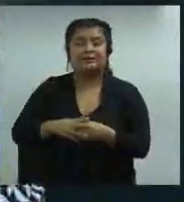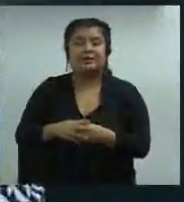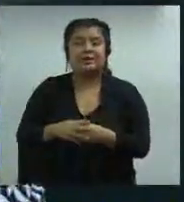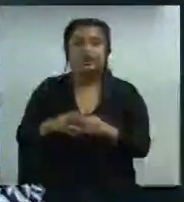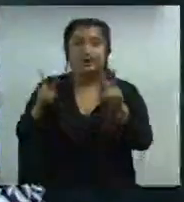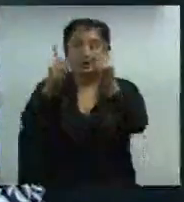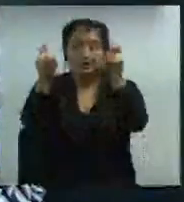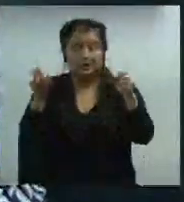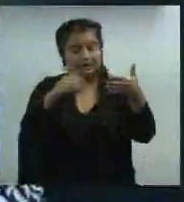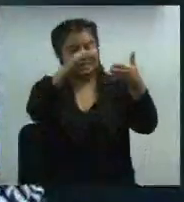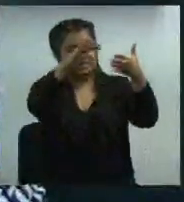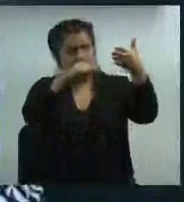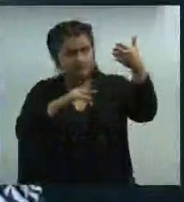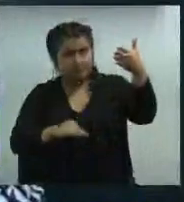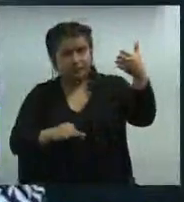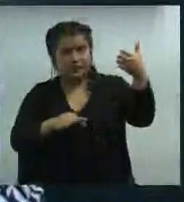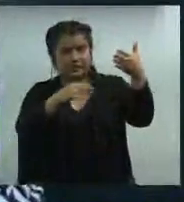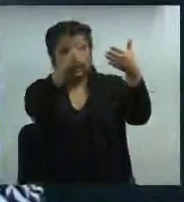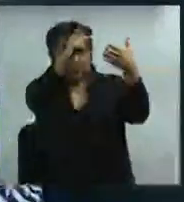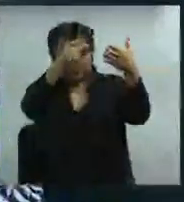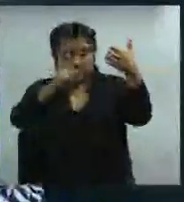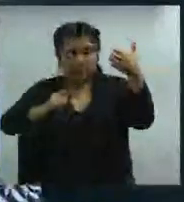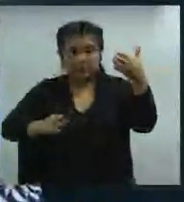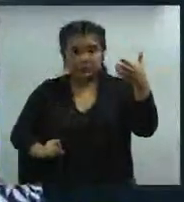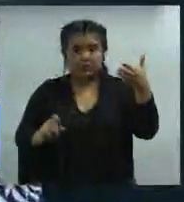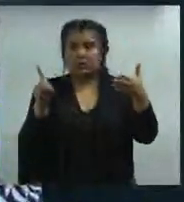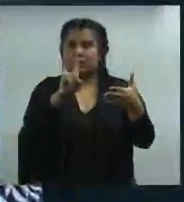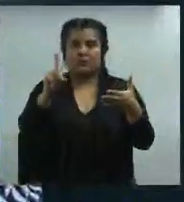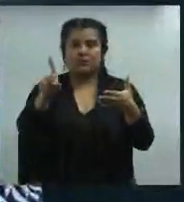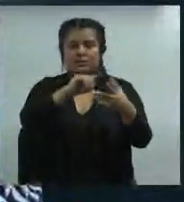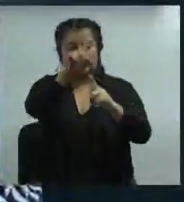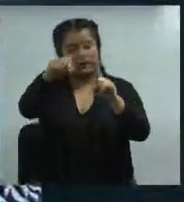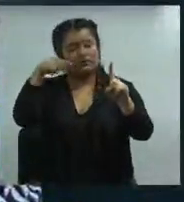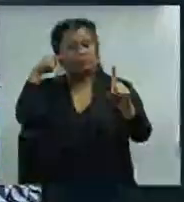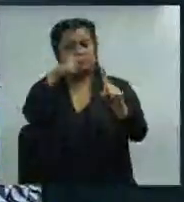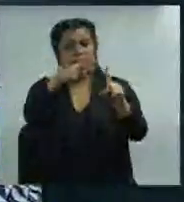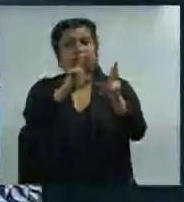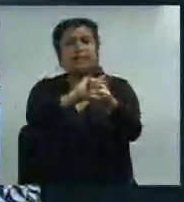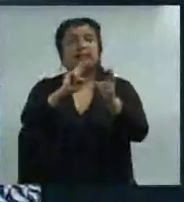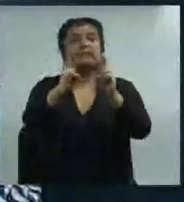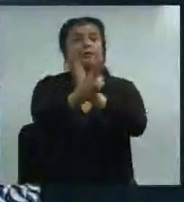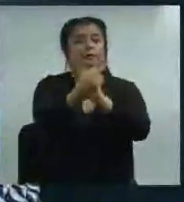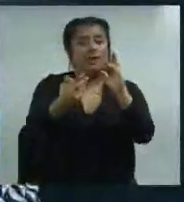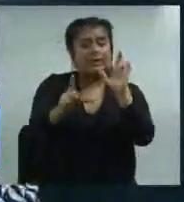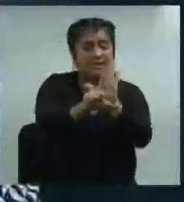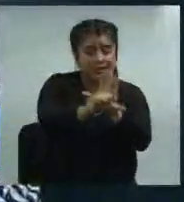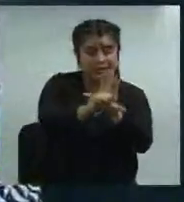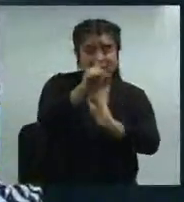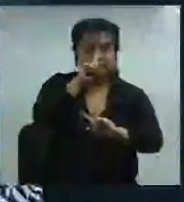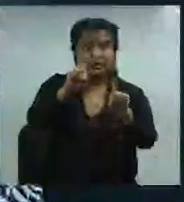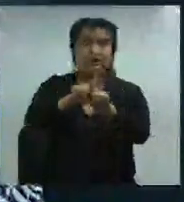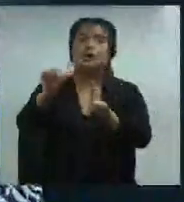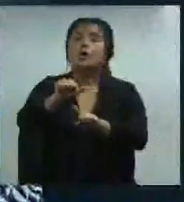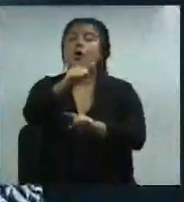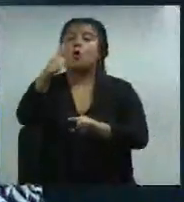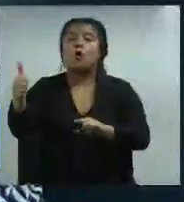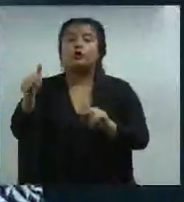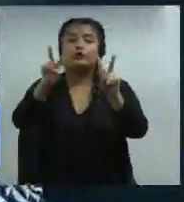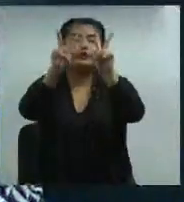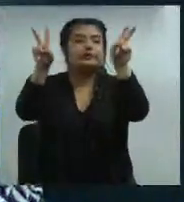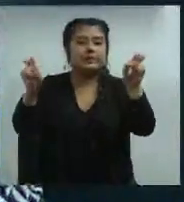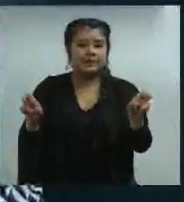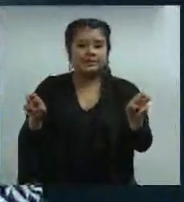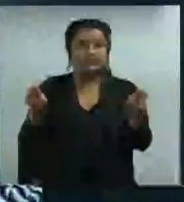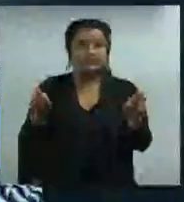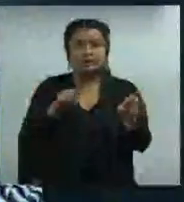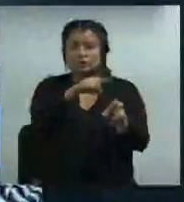de la tabla de grabación no es el único tema que está dentro de las reformas, sino que hay otros temas que me hubiera gustado